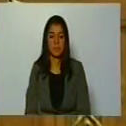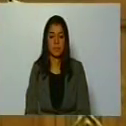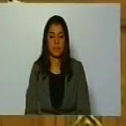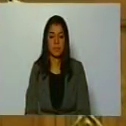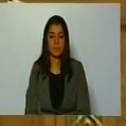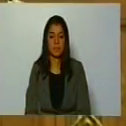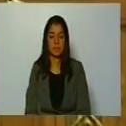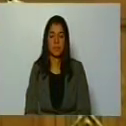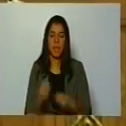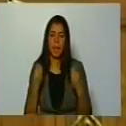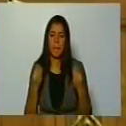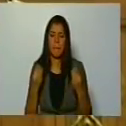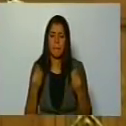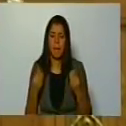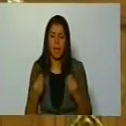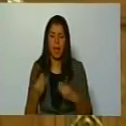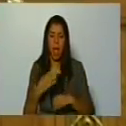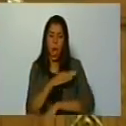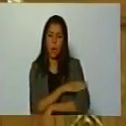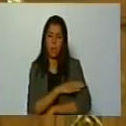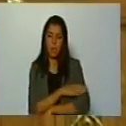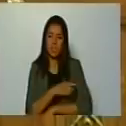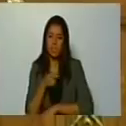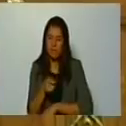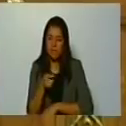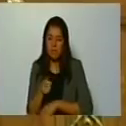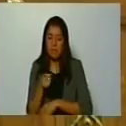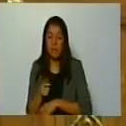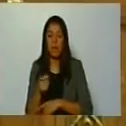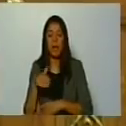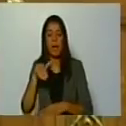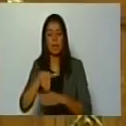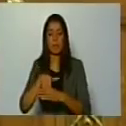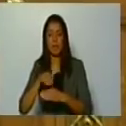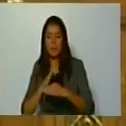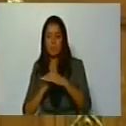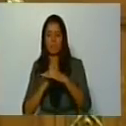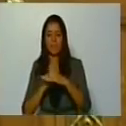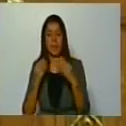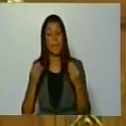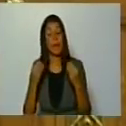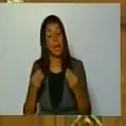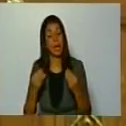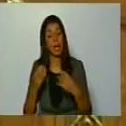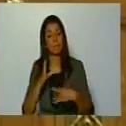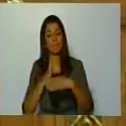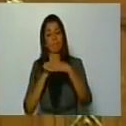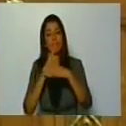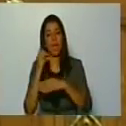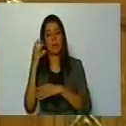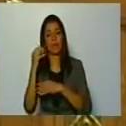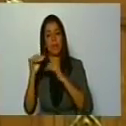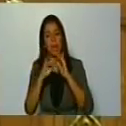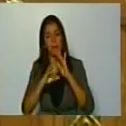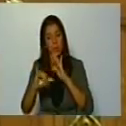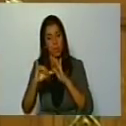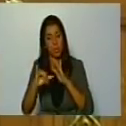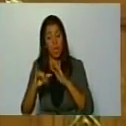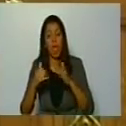Todo esto era para evitar que se instalara la Asamblea Nacional Constituyente. Y ahí no importaba que muriera quien